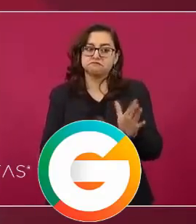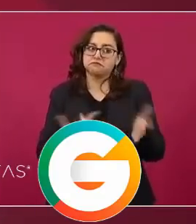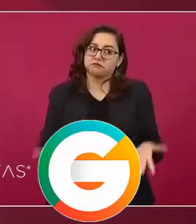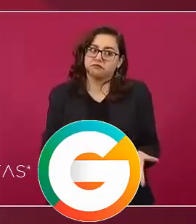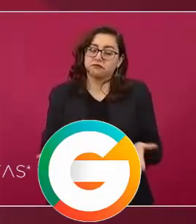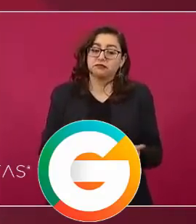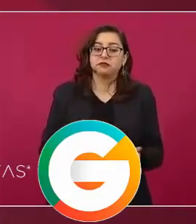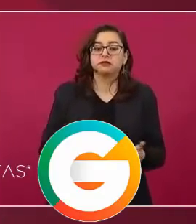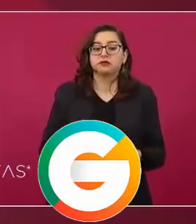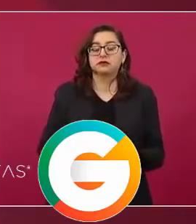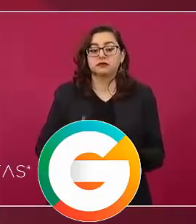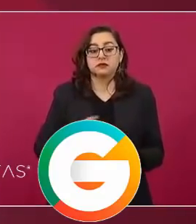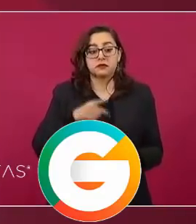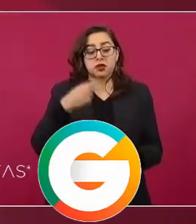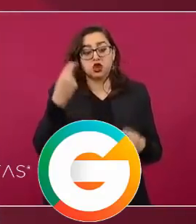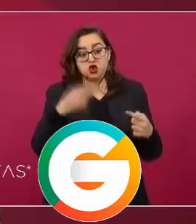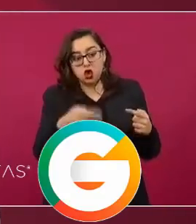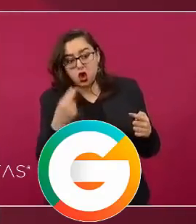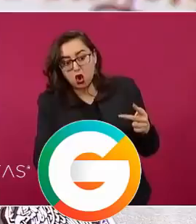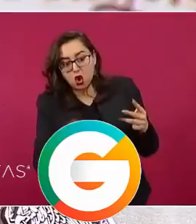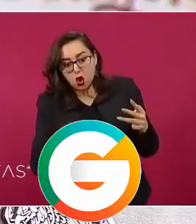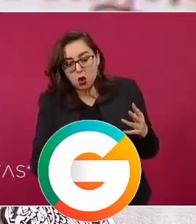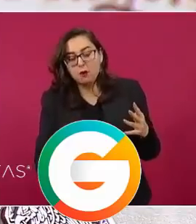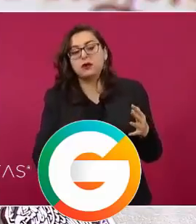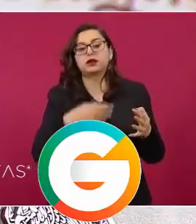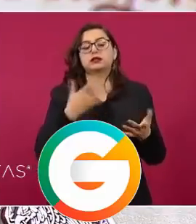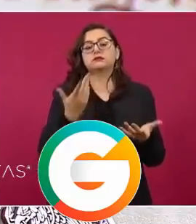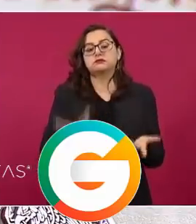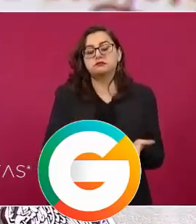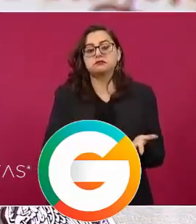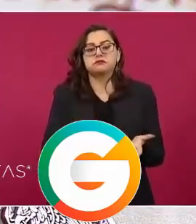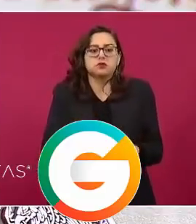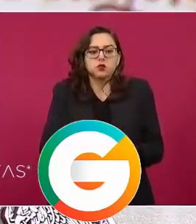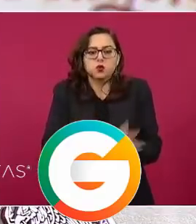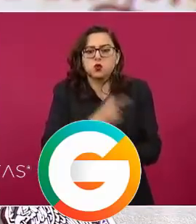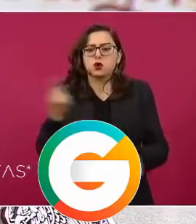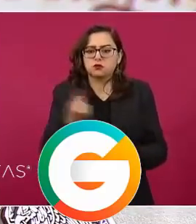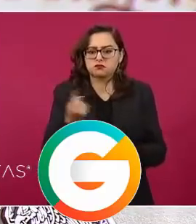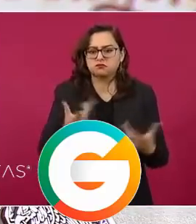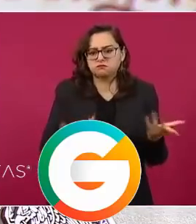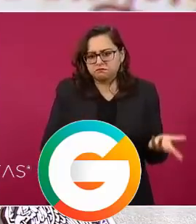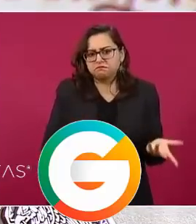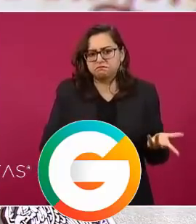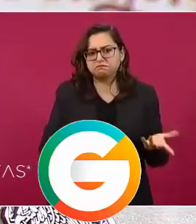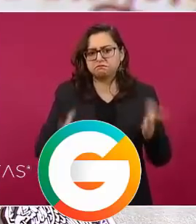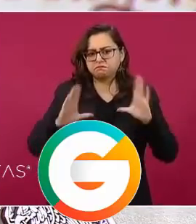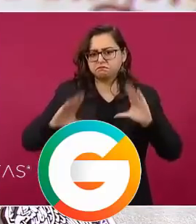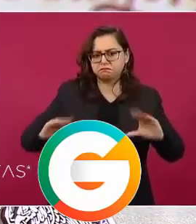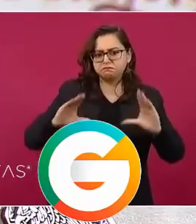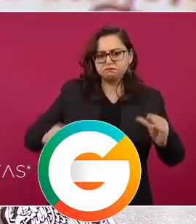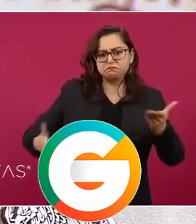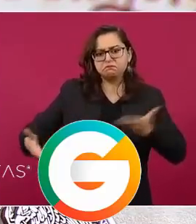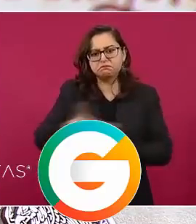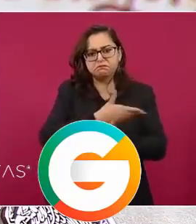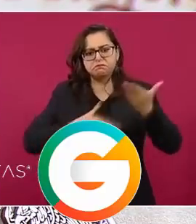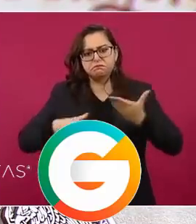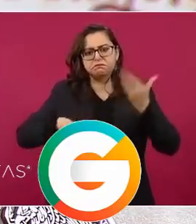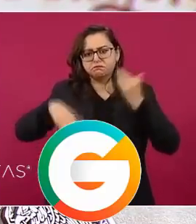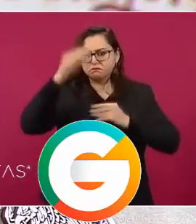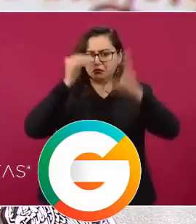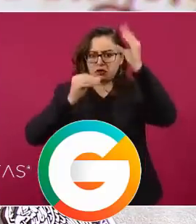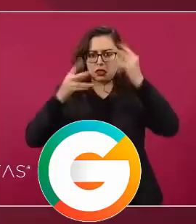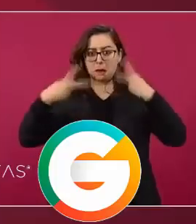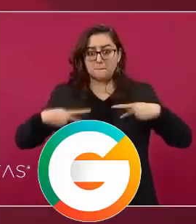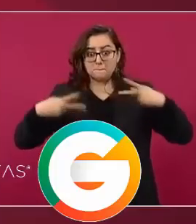hayas investigado, defiende al gobierno en el que has depositado tu confianza, pero no permitas ser un instrumento político ni de venganza. Sé